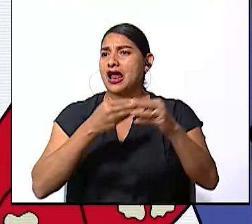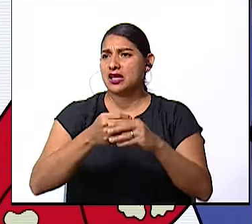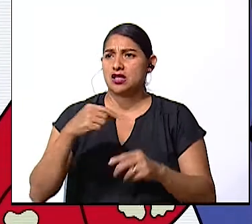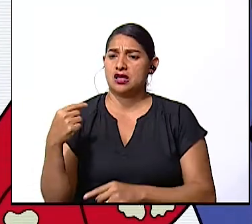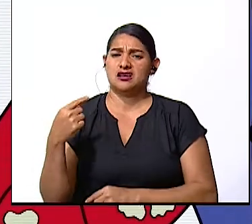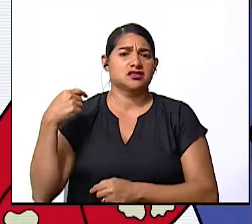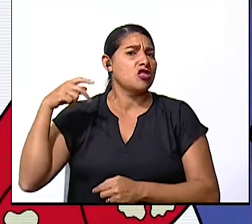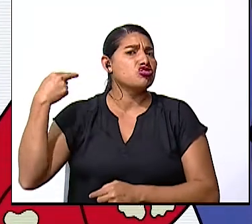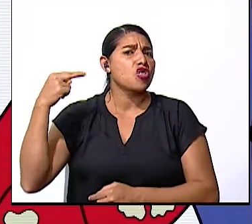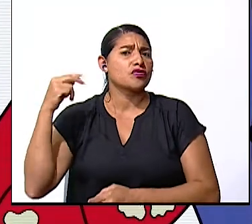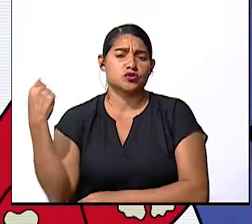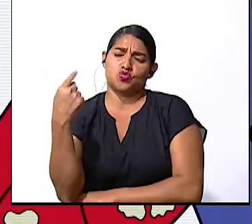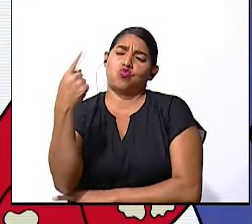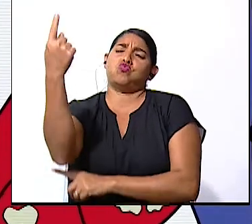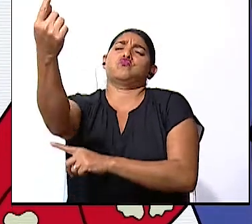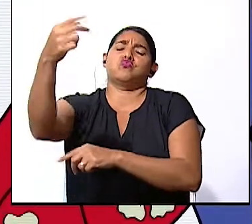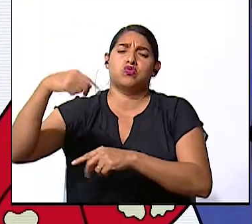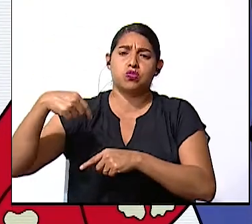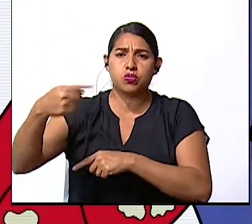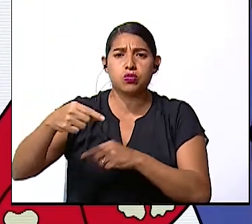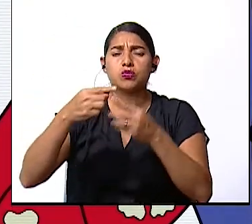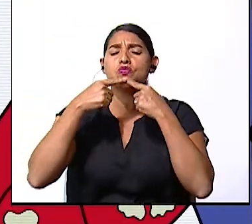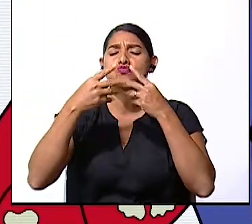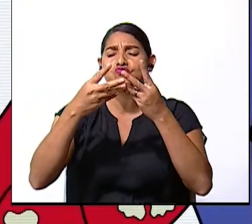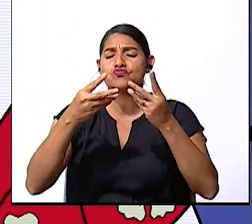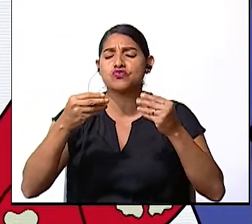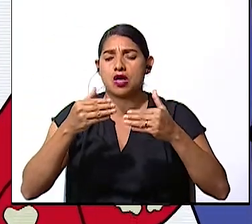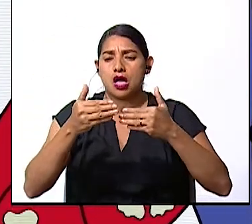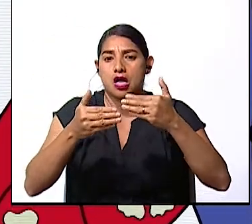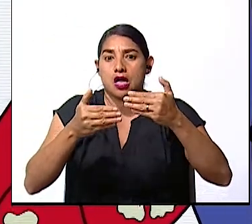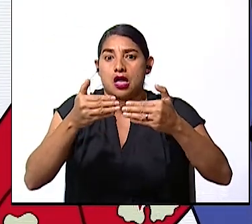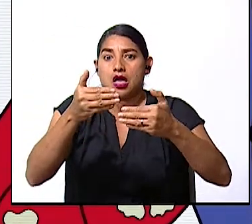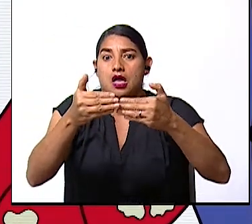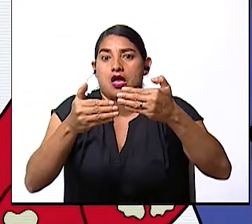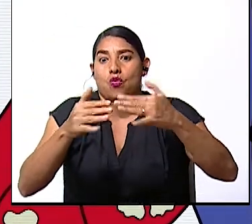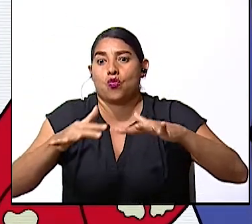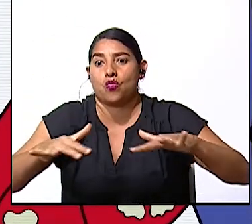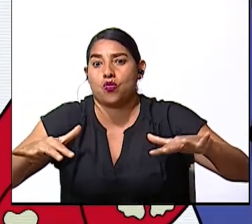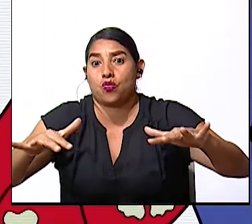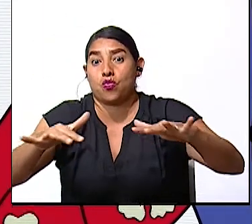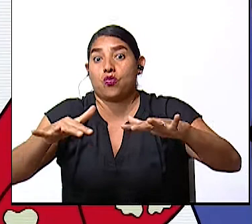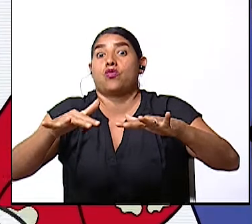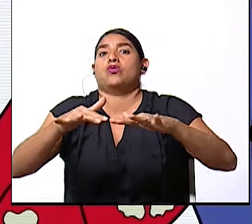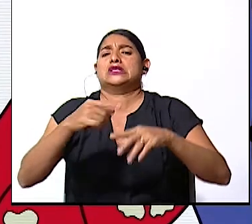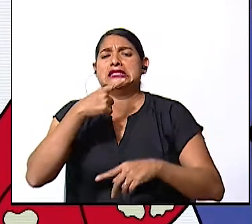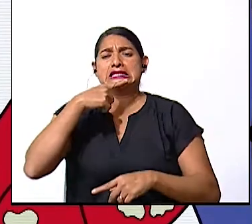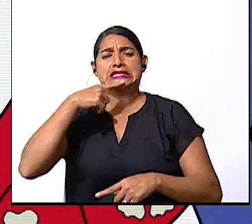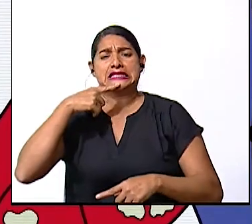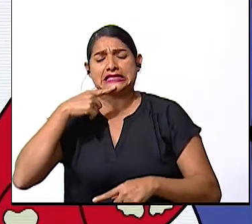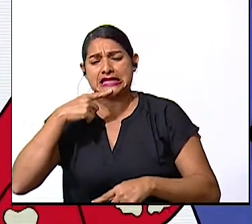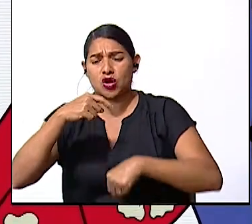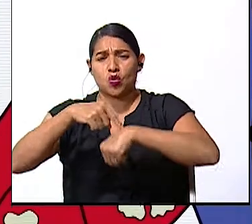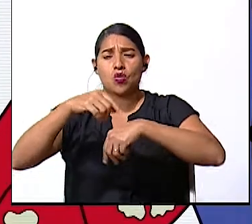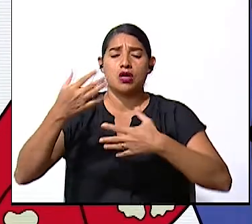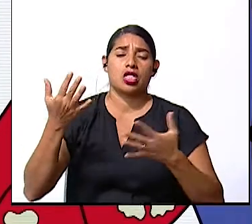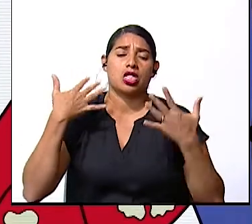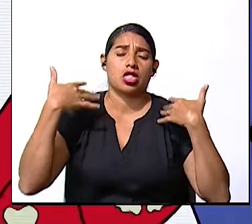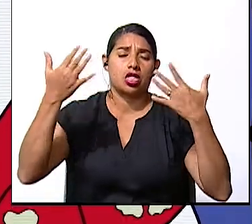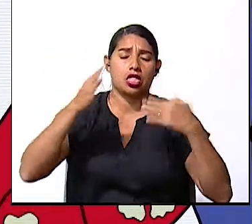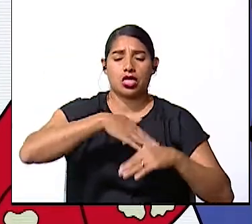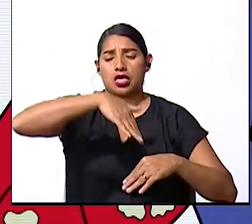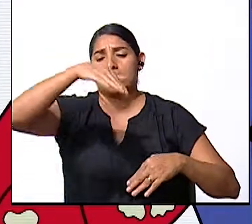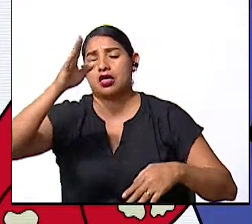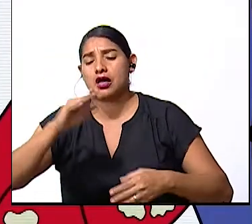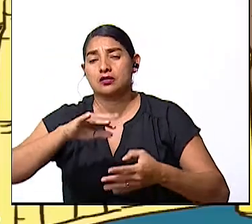Tornados cada vez más frecuentes. El desierto avanza más rápido que Usain Bolt. Sequías, olas de calor. En resumen,